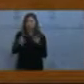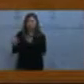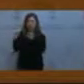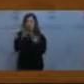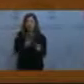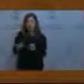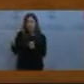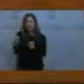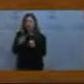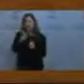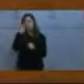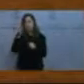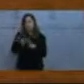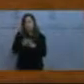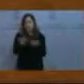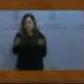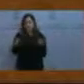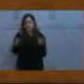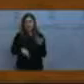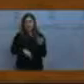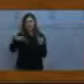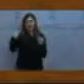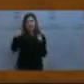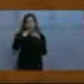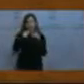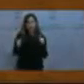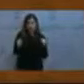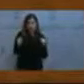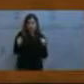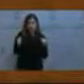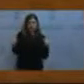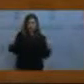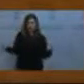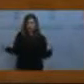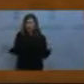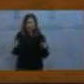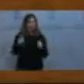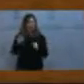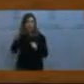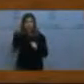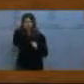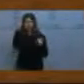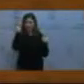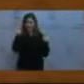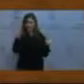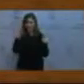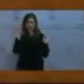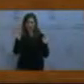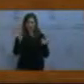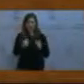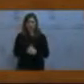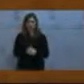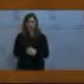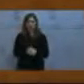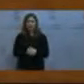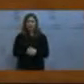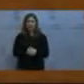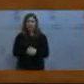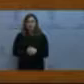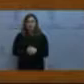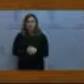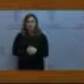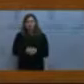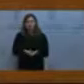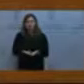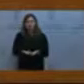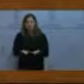Asturias por encima de cualquier otra cosa, incluso de nuestra formación política. Y tampoco puede decirse, señora consejera, que el